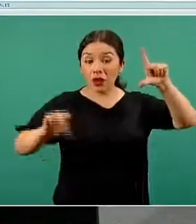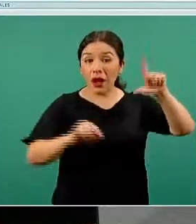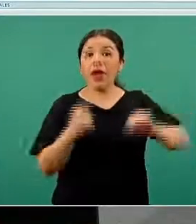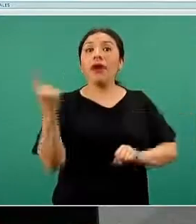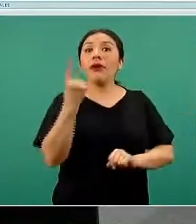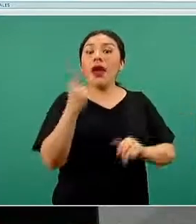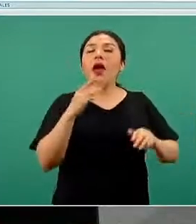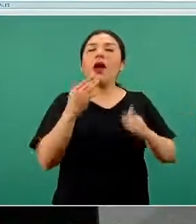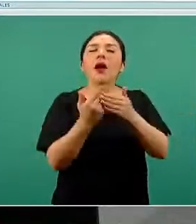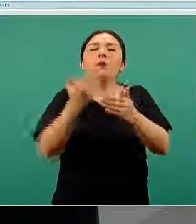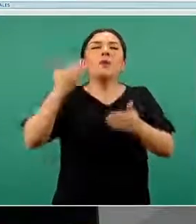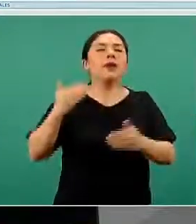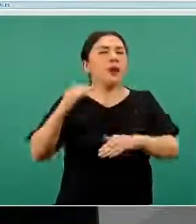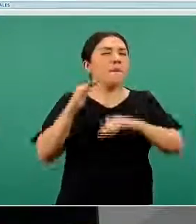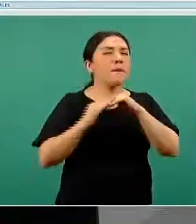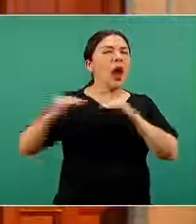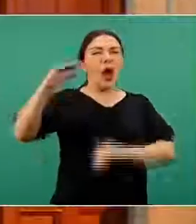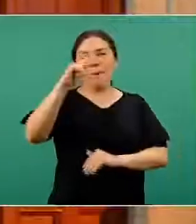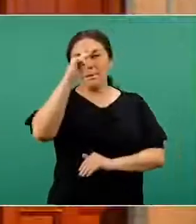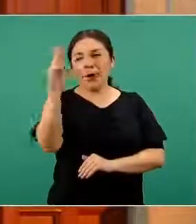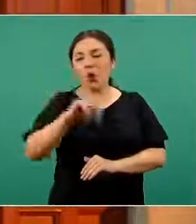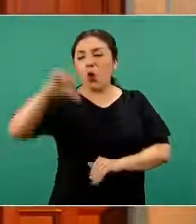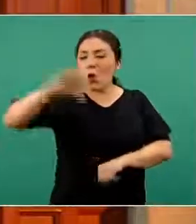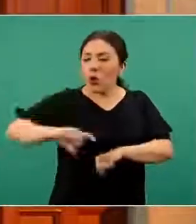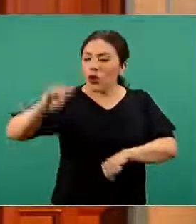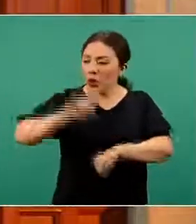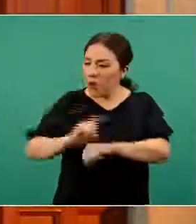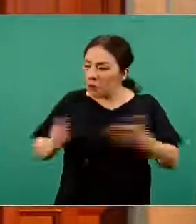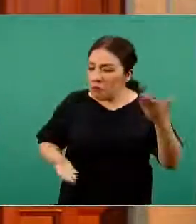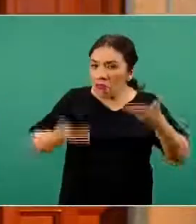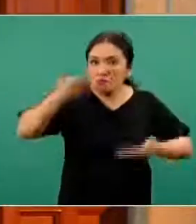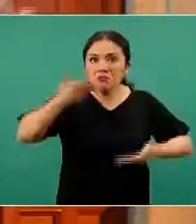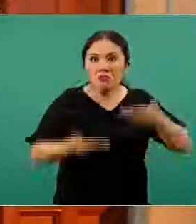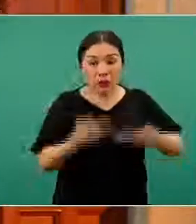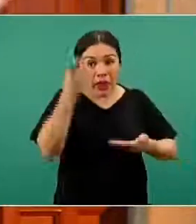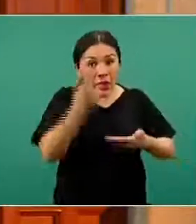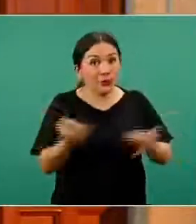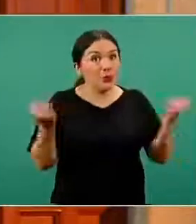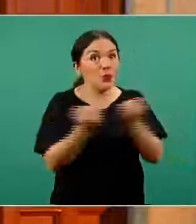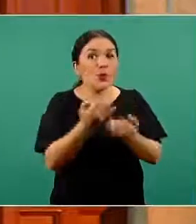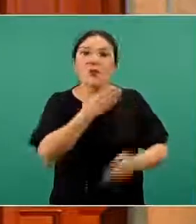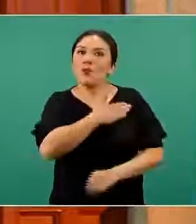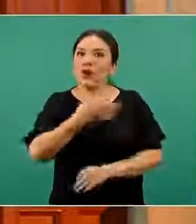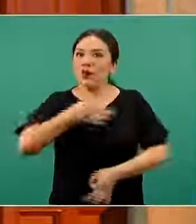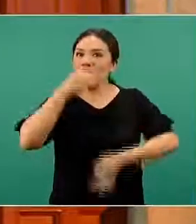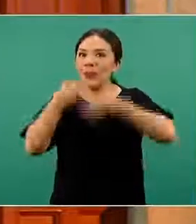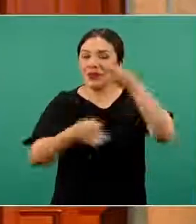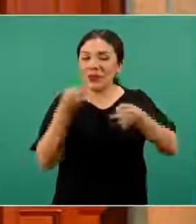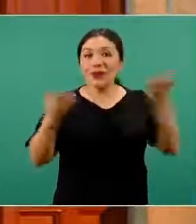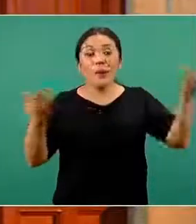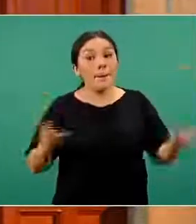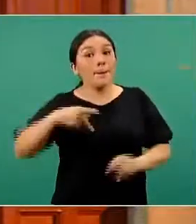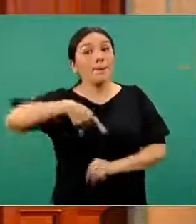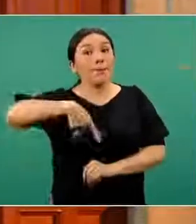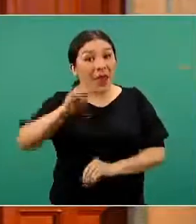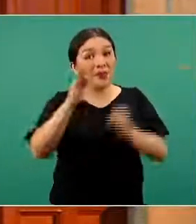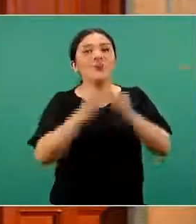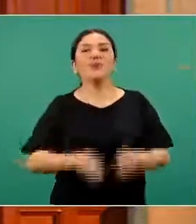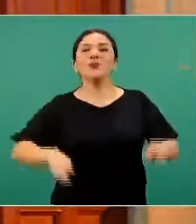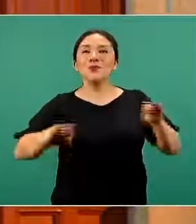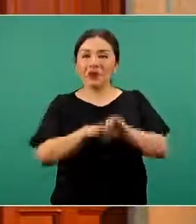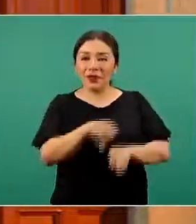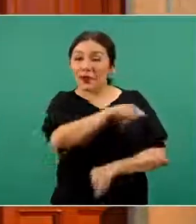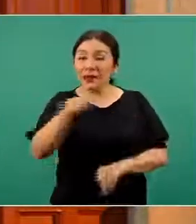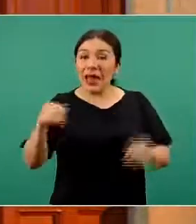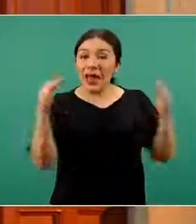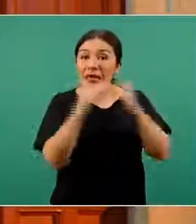el máximo que se tenía al día de hoy. Entonces, estas son también extraordinarias noticias. Sin embargo, es importante que